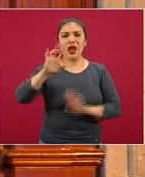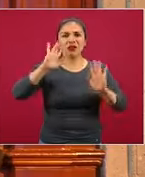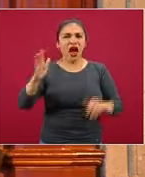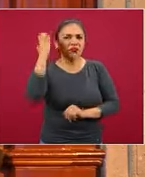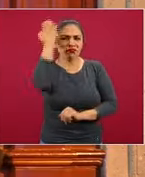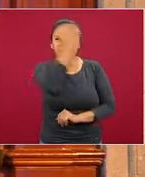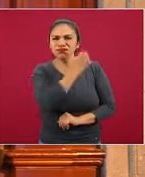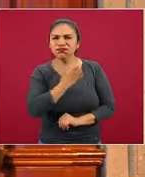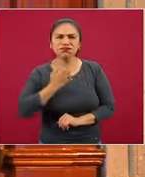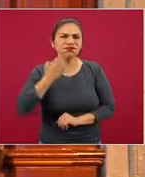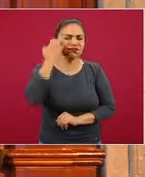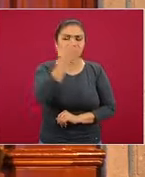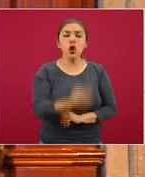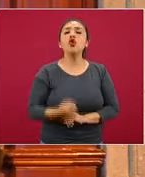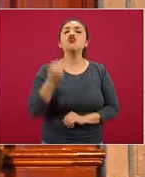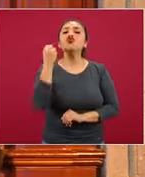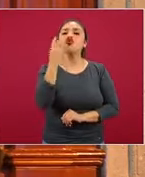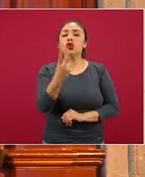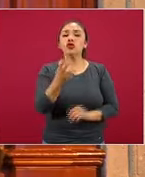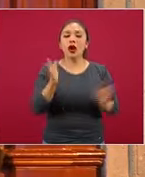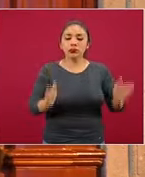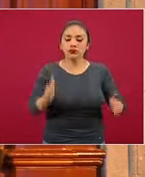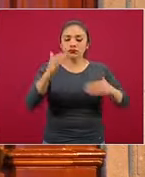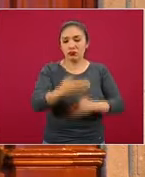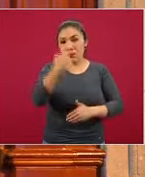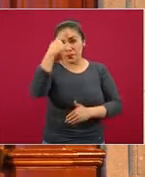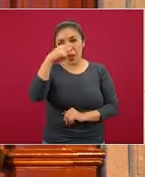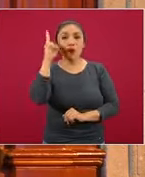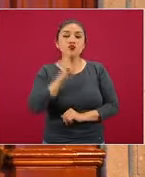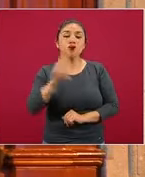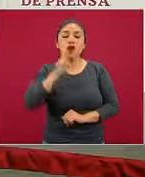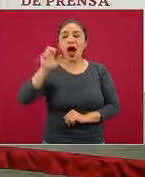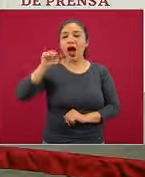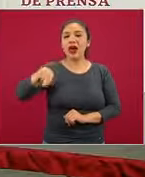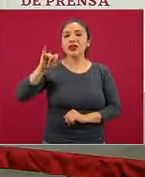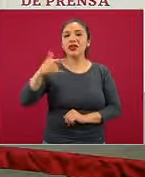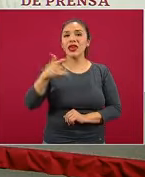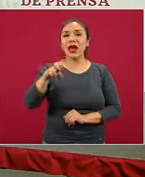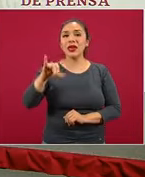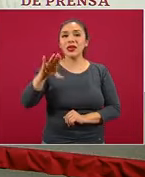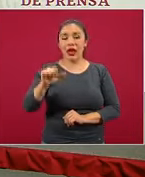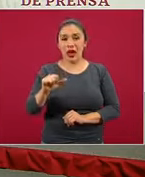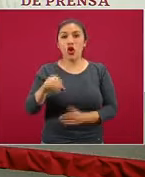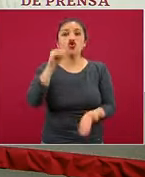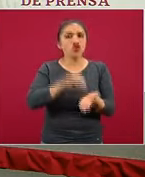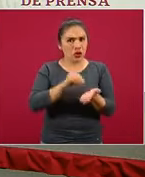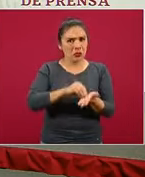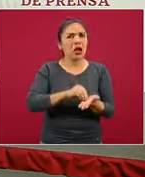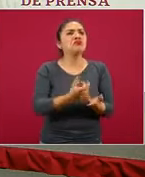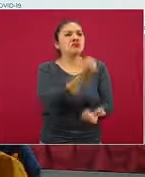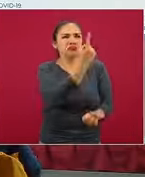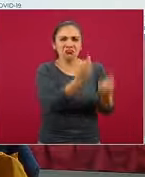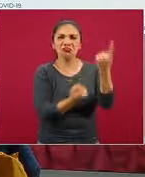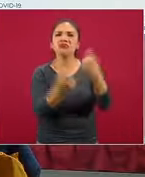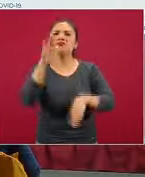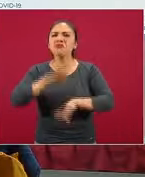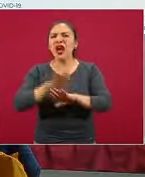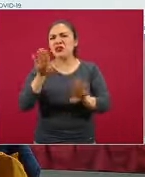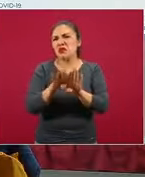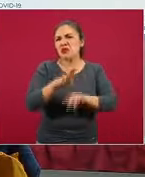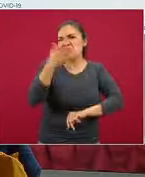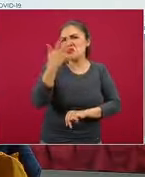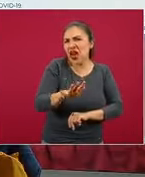evaluación de 2 kits de pruebas antigénicas. Todavía hay varios kits, alrededor de 10, o ya